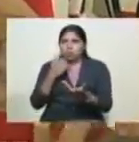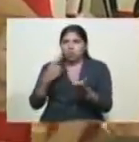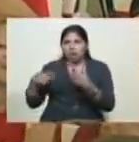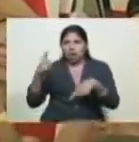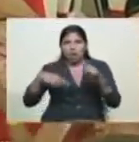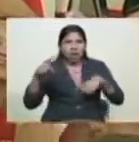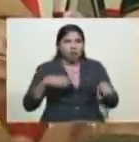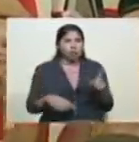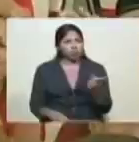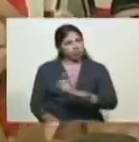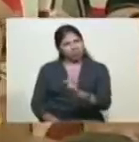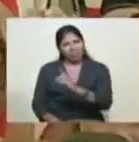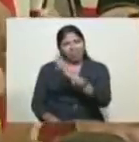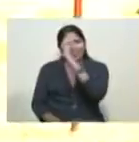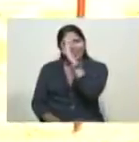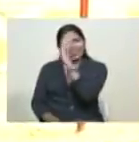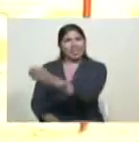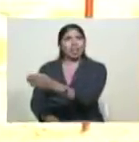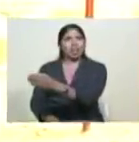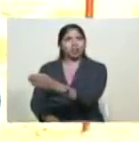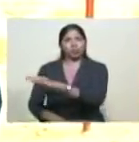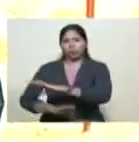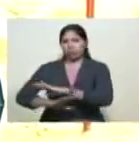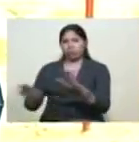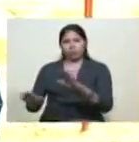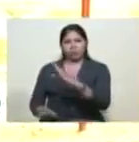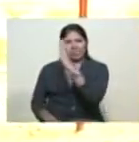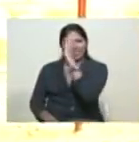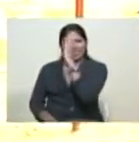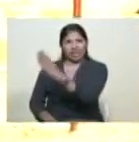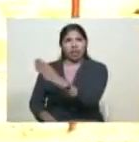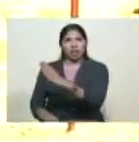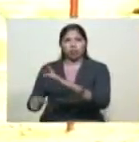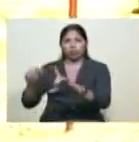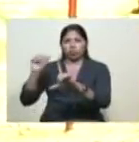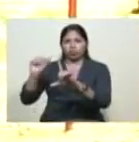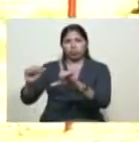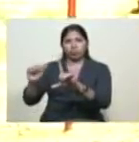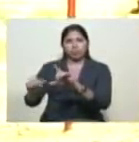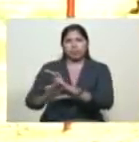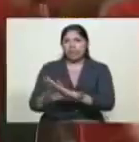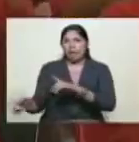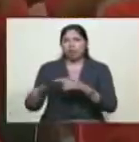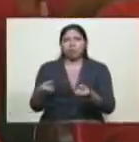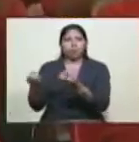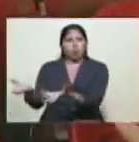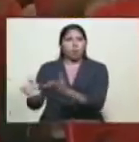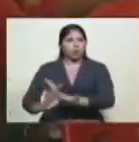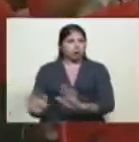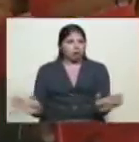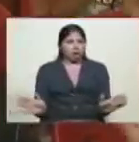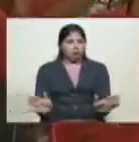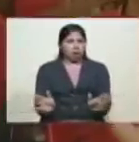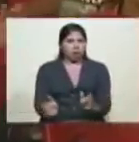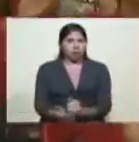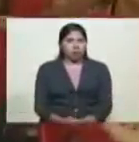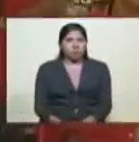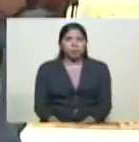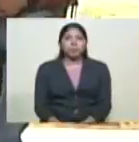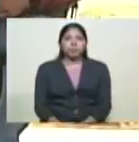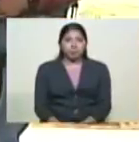quiero gestores de ningún tipo. Directo. Vivienda, carné,